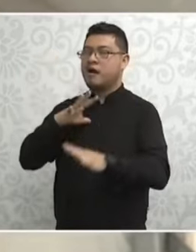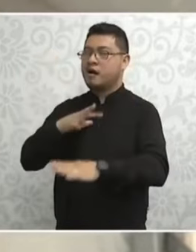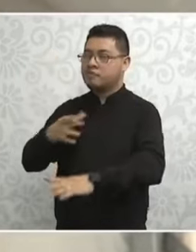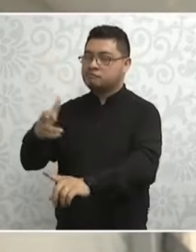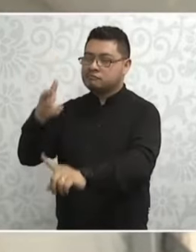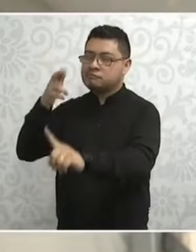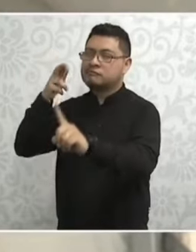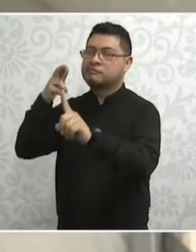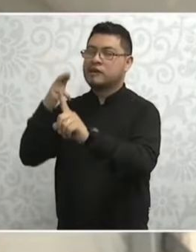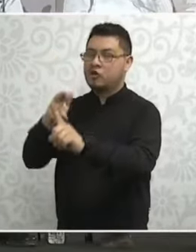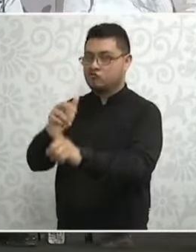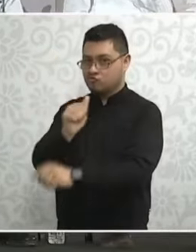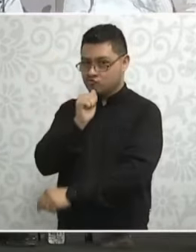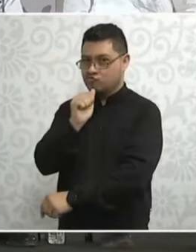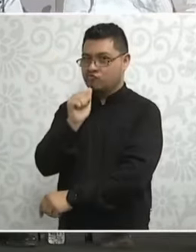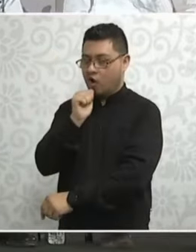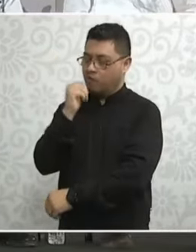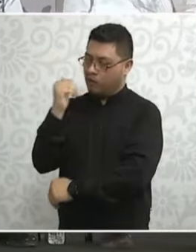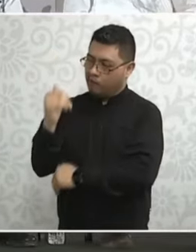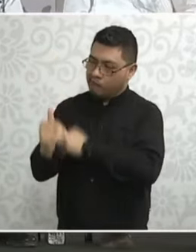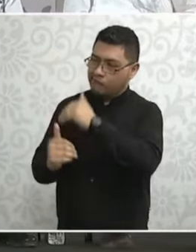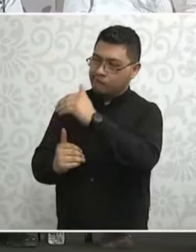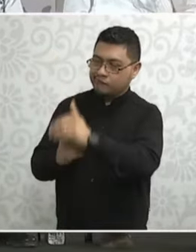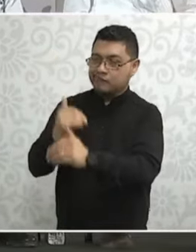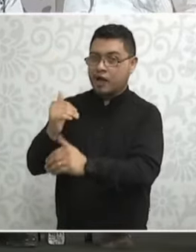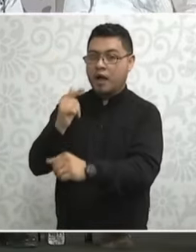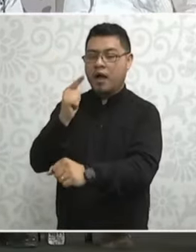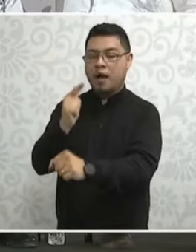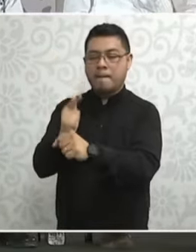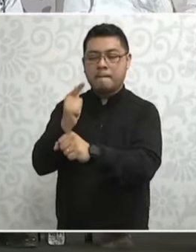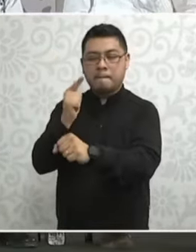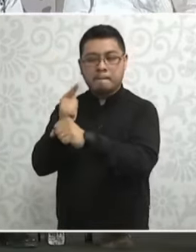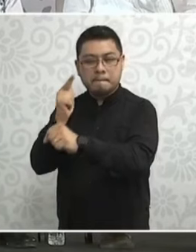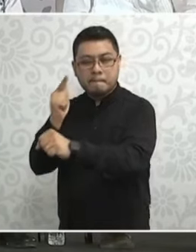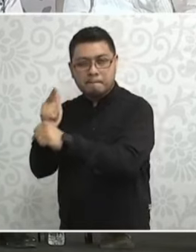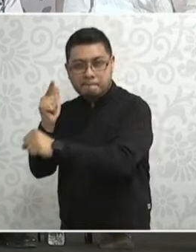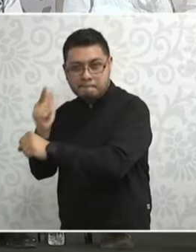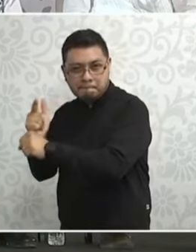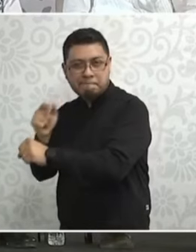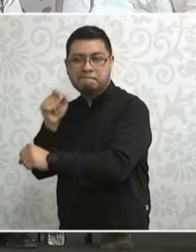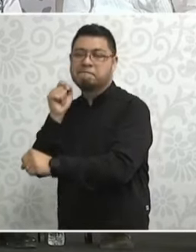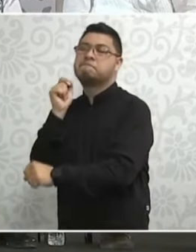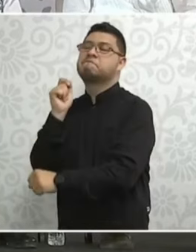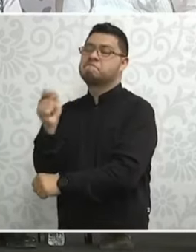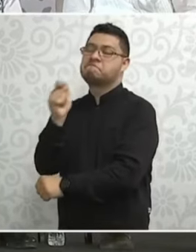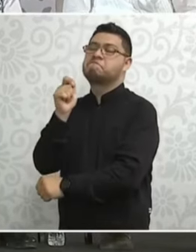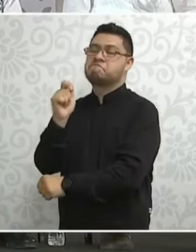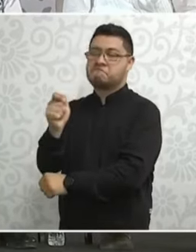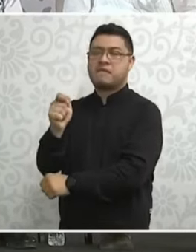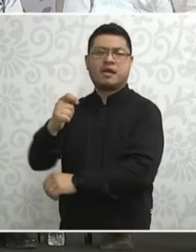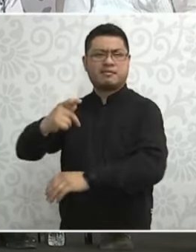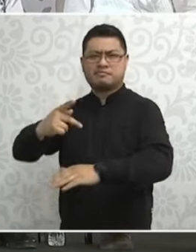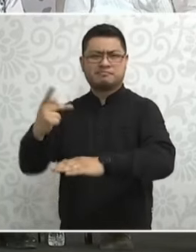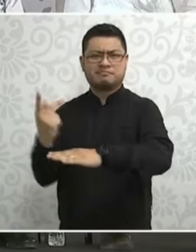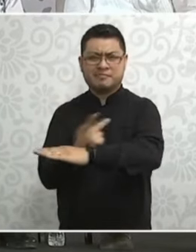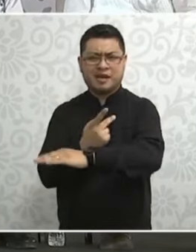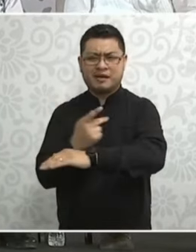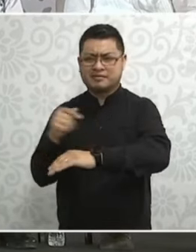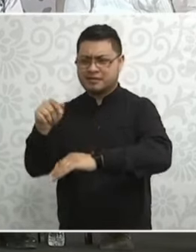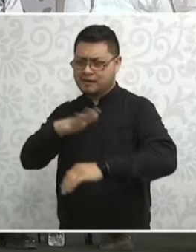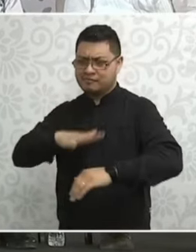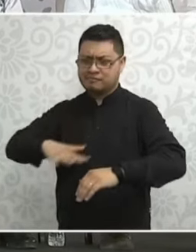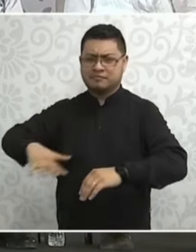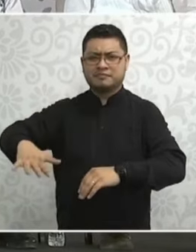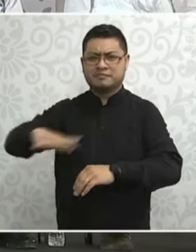tenemos que enfrentar. Y empezamos a darnos cuenta de la verdadera situación crítica